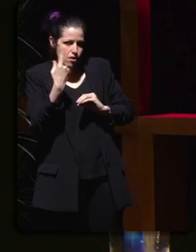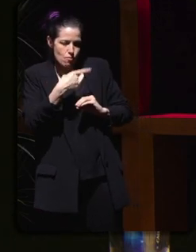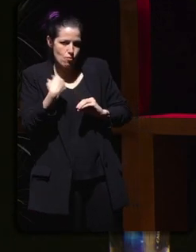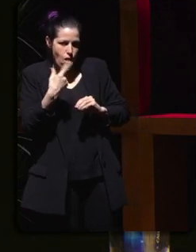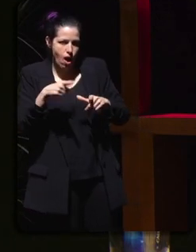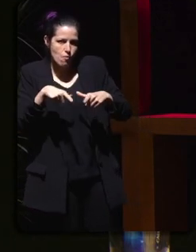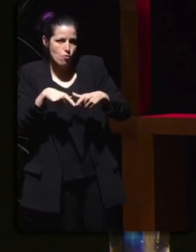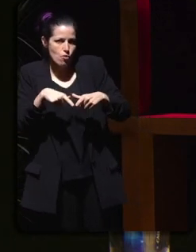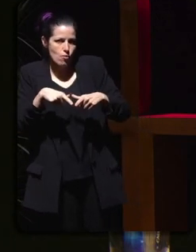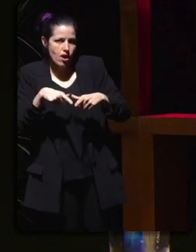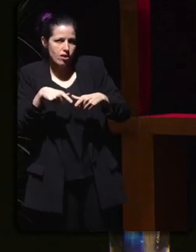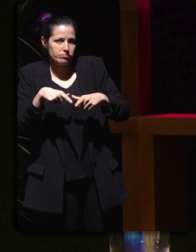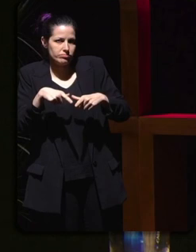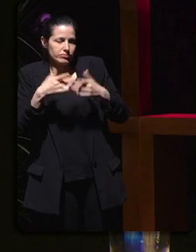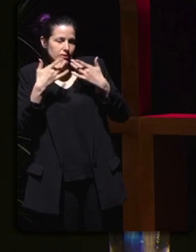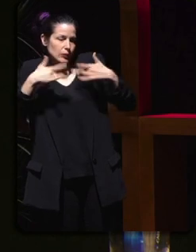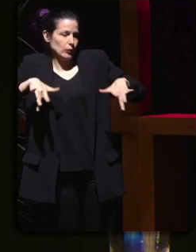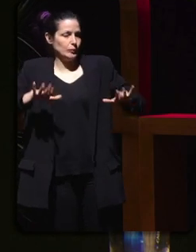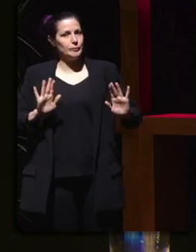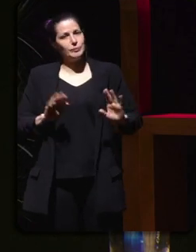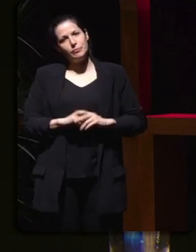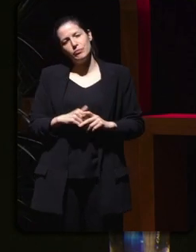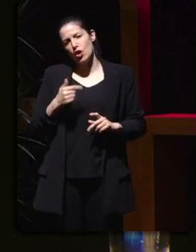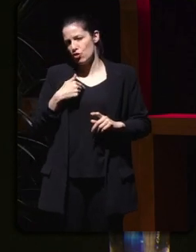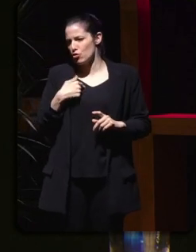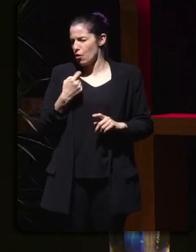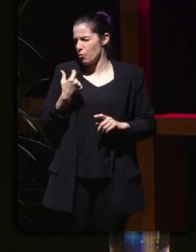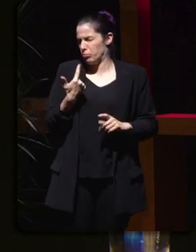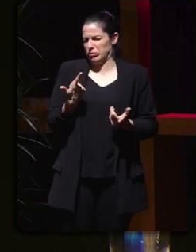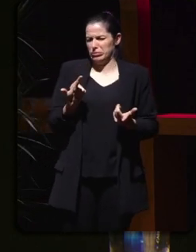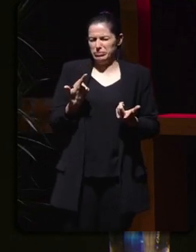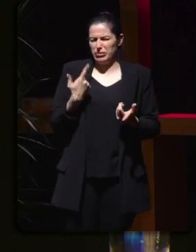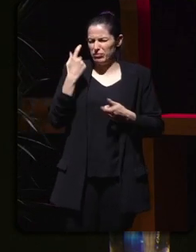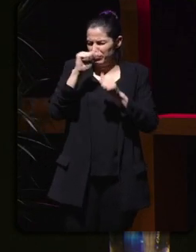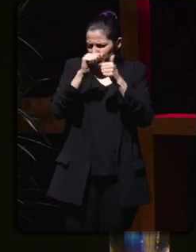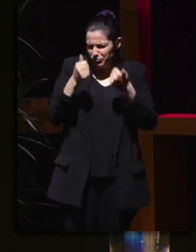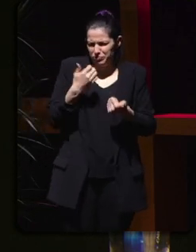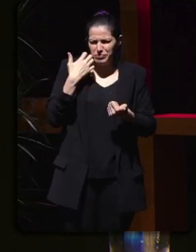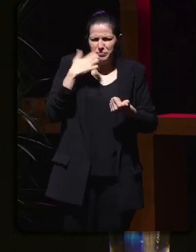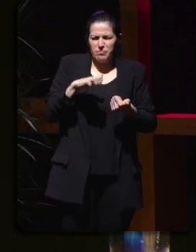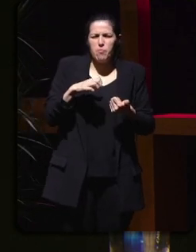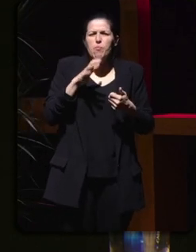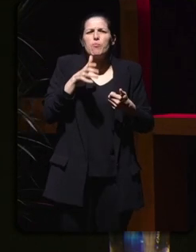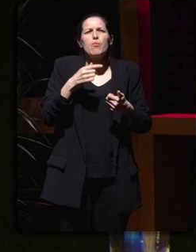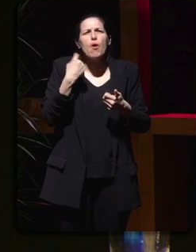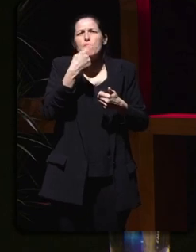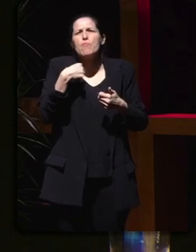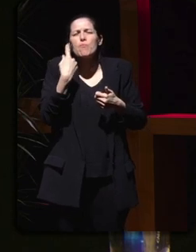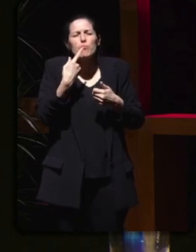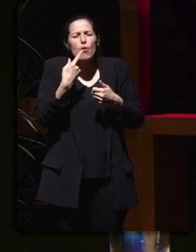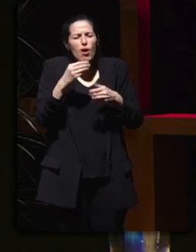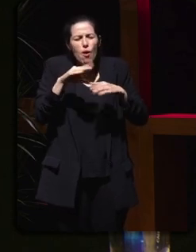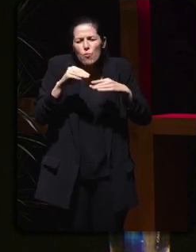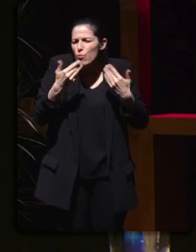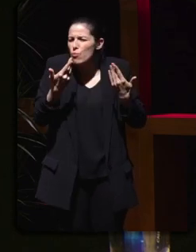no fuese subjetivo yo lo de la boca me sigue intimidando un poco porque aunque te estimulen imaginaos que parte de la boca podrán usar Yo no lo quiero